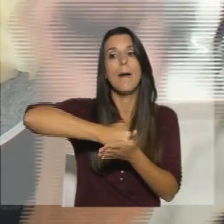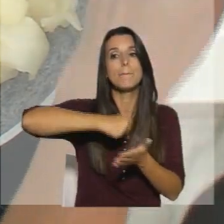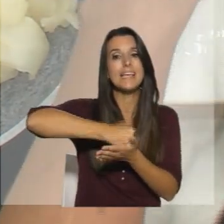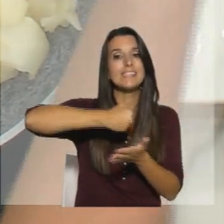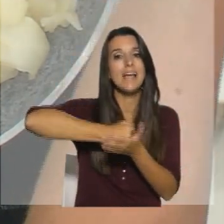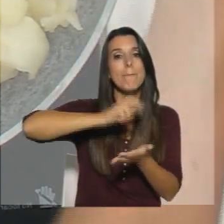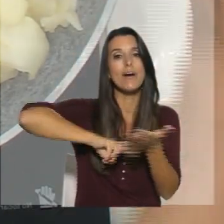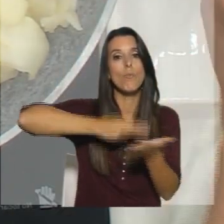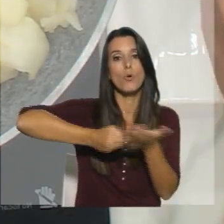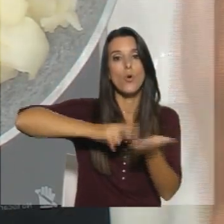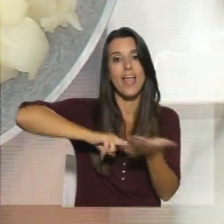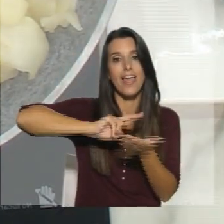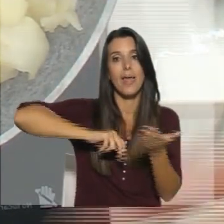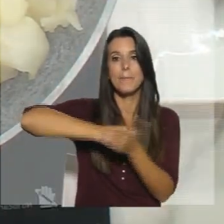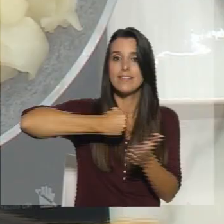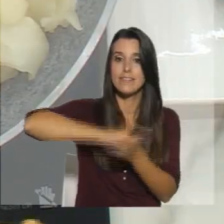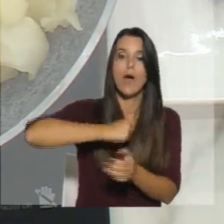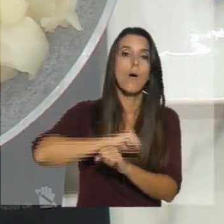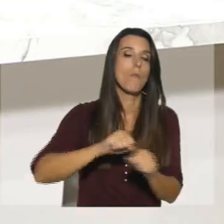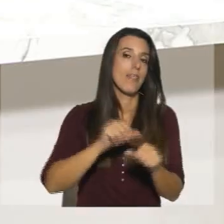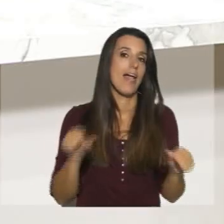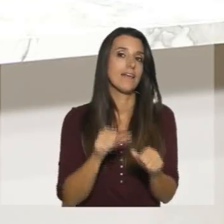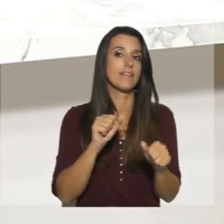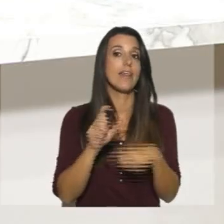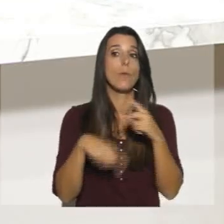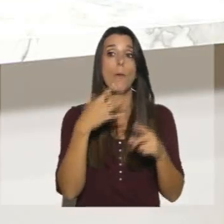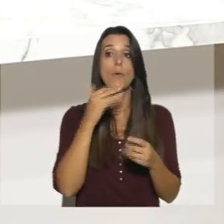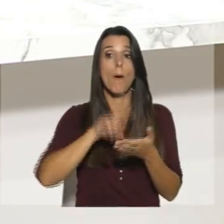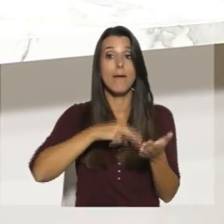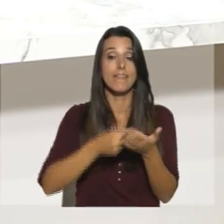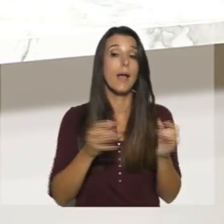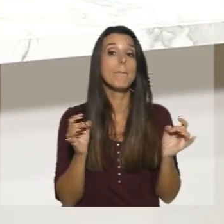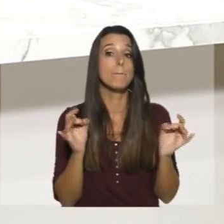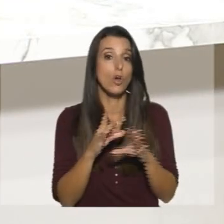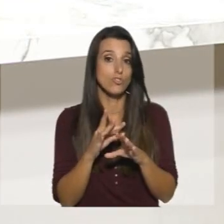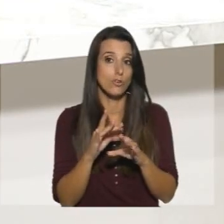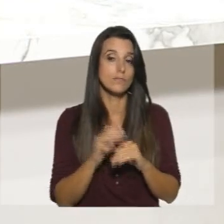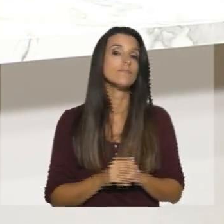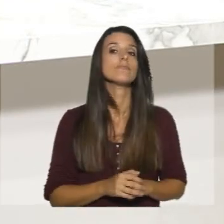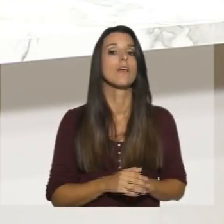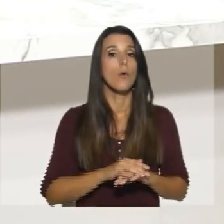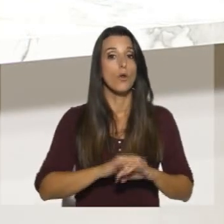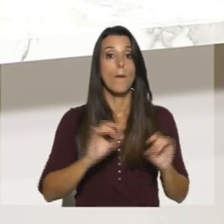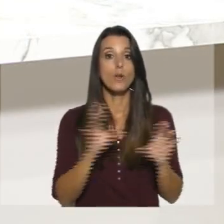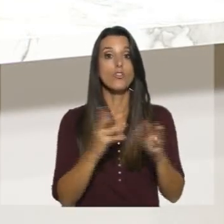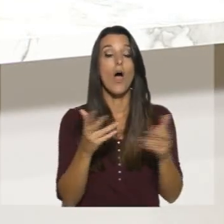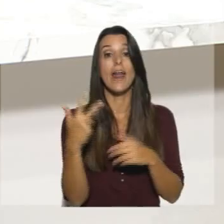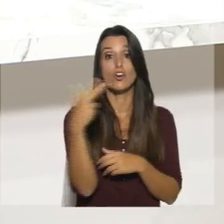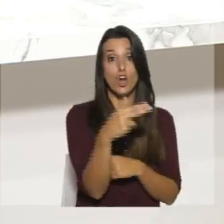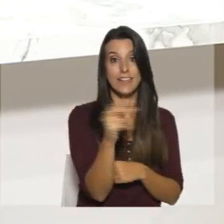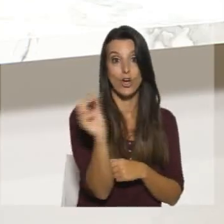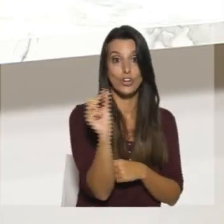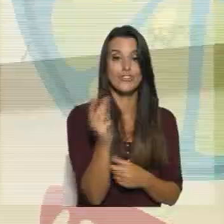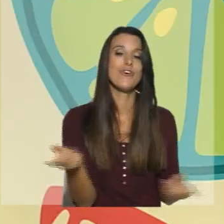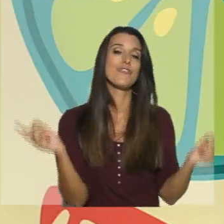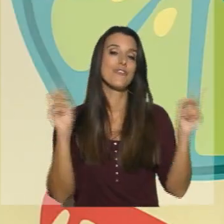Así que, exacto. Así que después la vamos a pasar por ahí. Bien. La, y la manteca ya casi sí que ya está y la vamos a pasar al bol. Perfecto. Mientras hacemos eso, vamos a una tanda, Pauli. Dale,